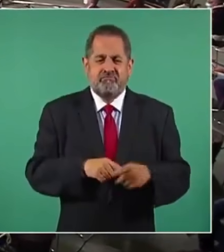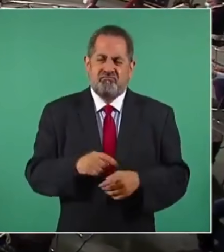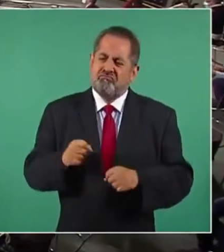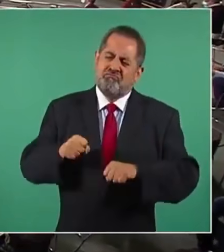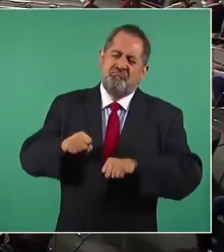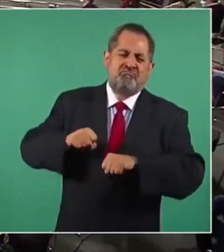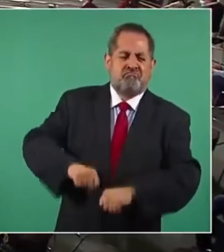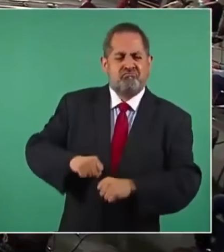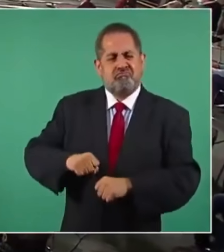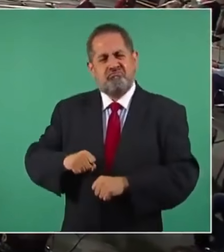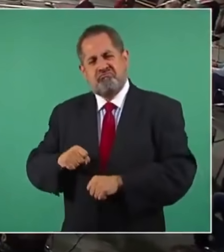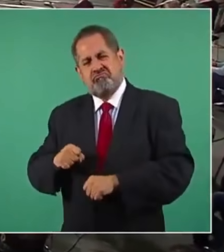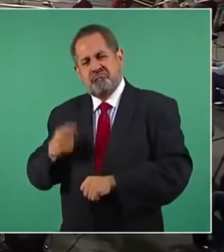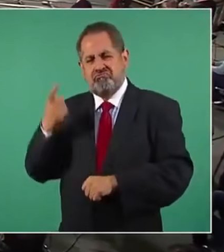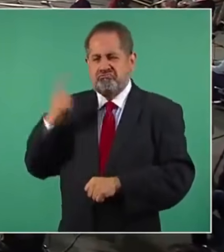autoritarios,